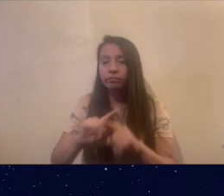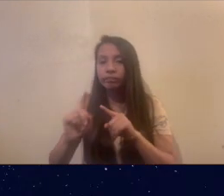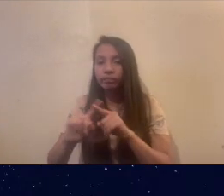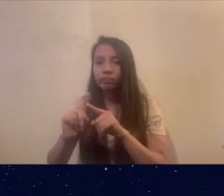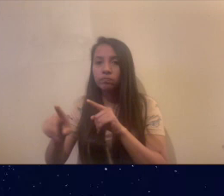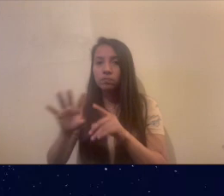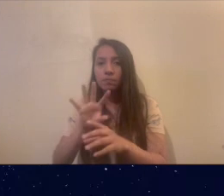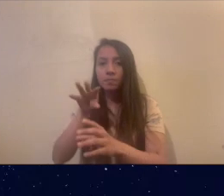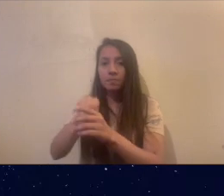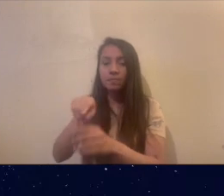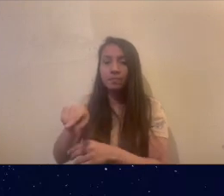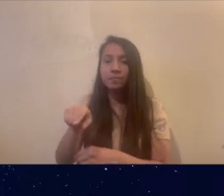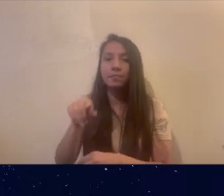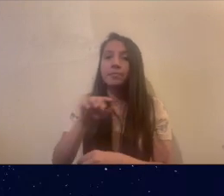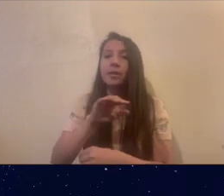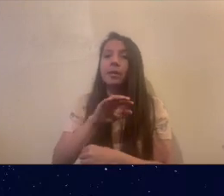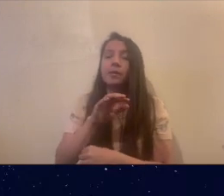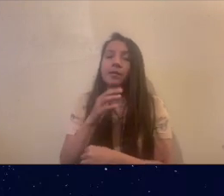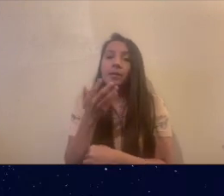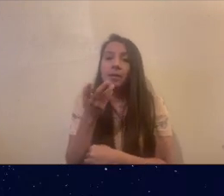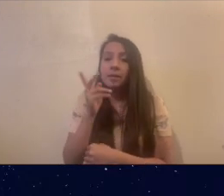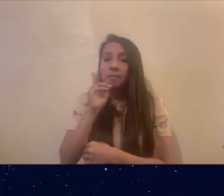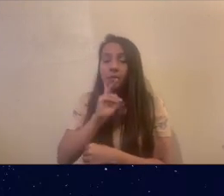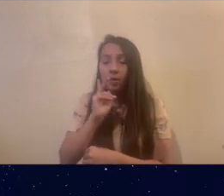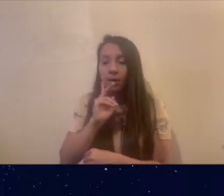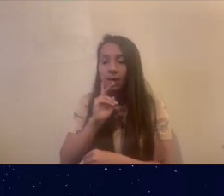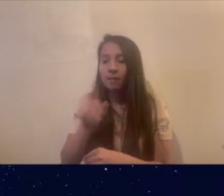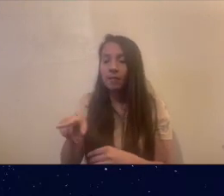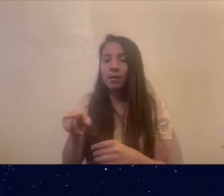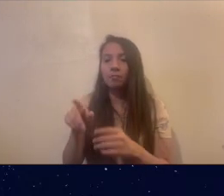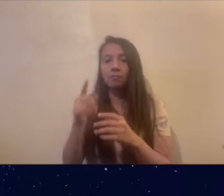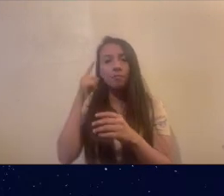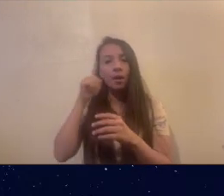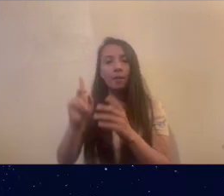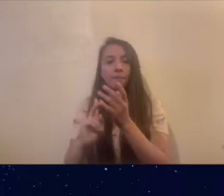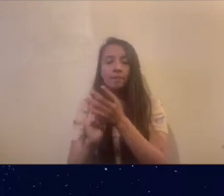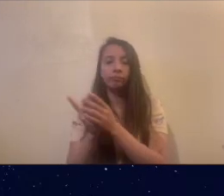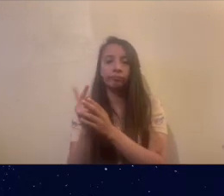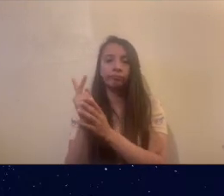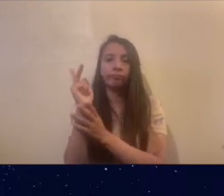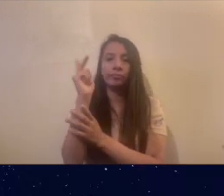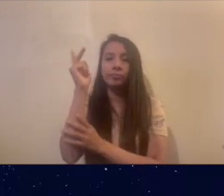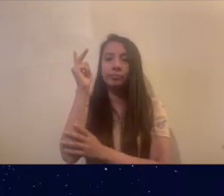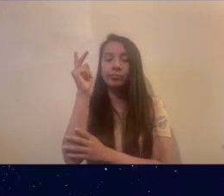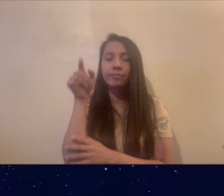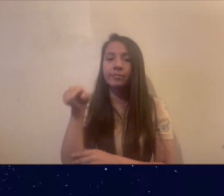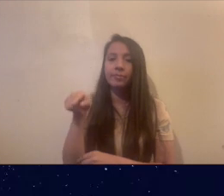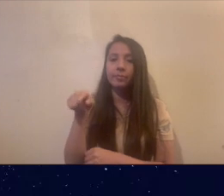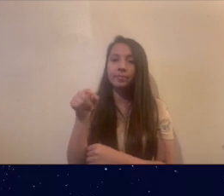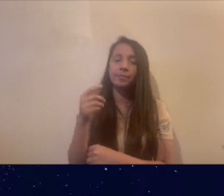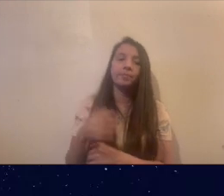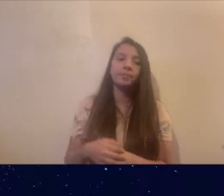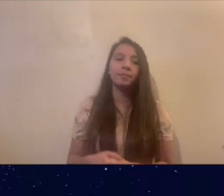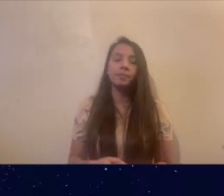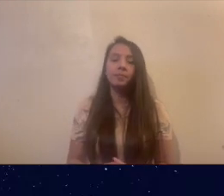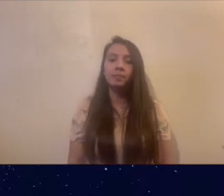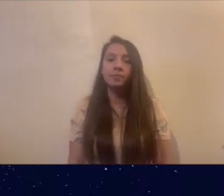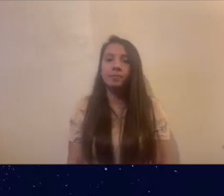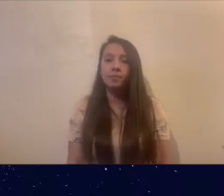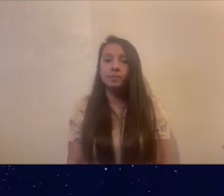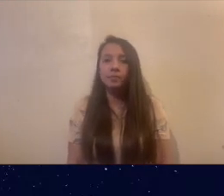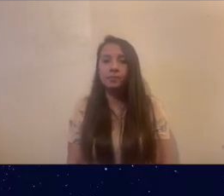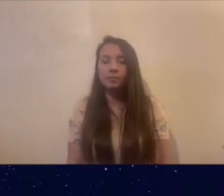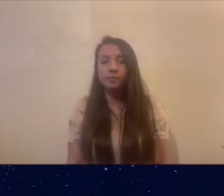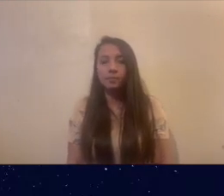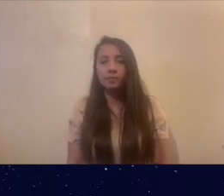de sustrato, en ambientes adaptados para el crecimiento de las plantas, de microgravedad